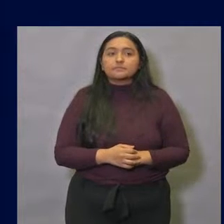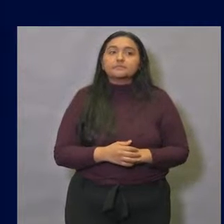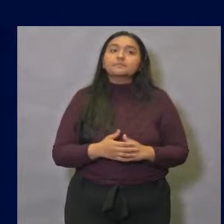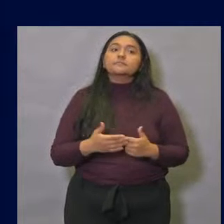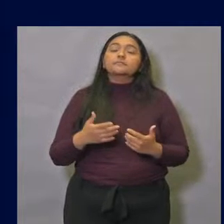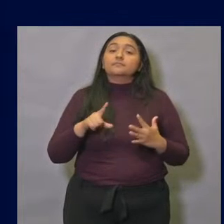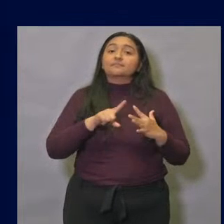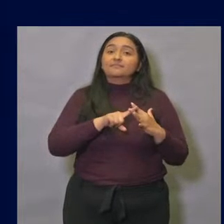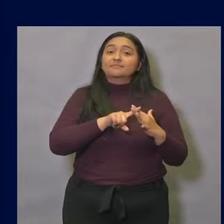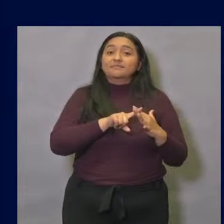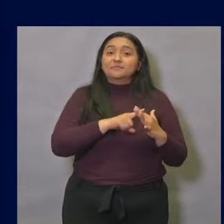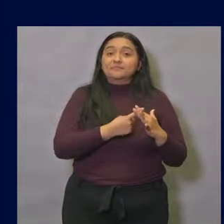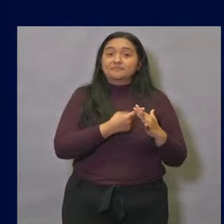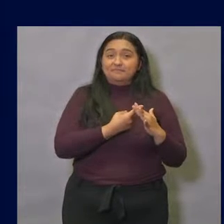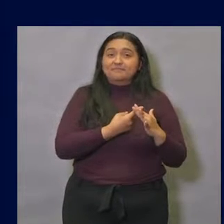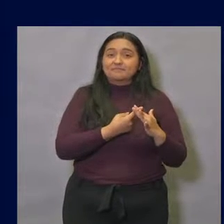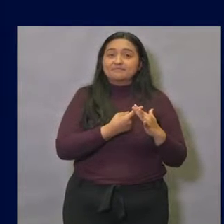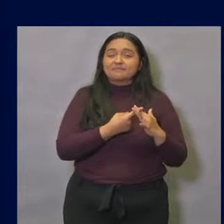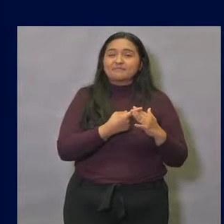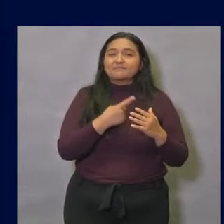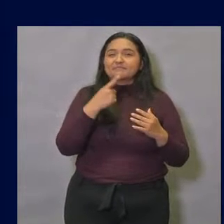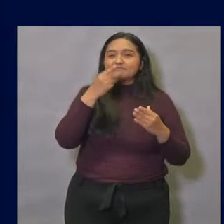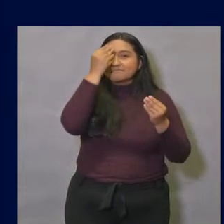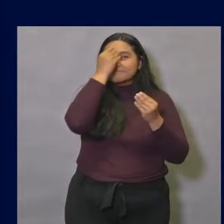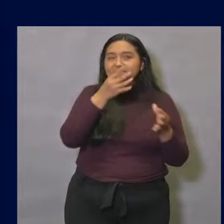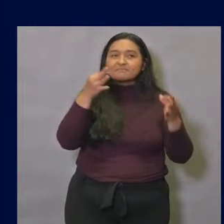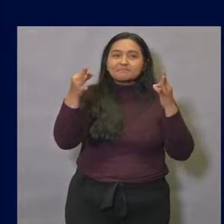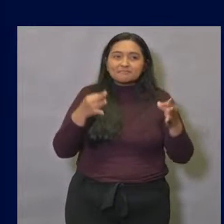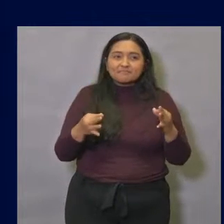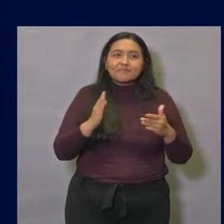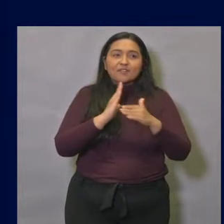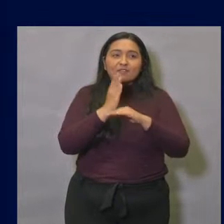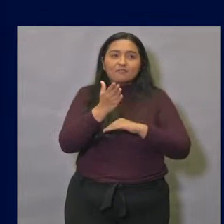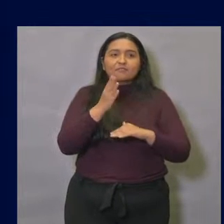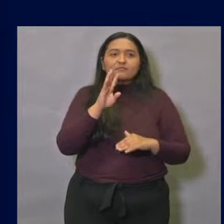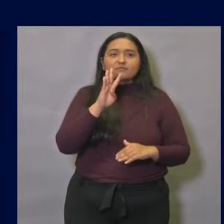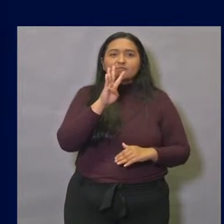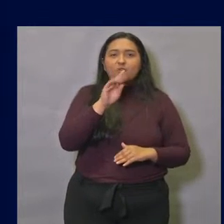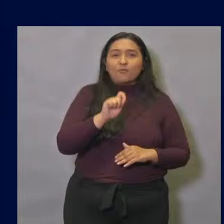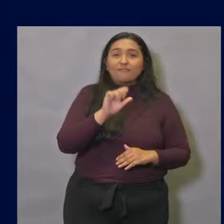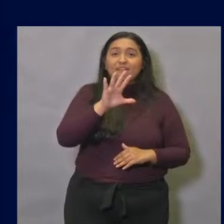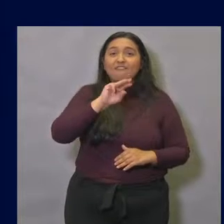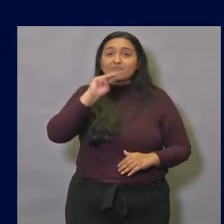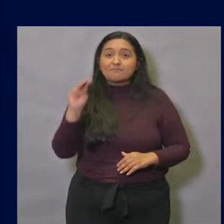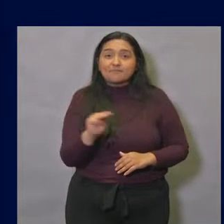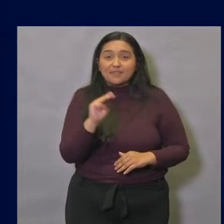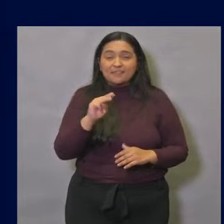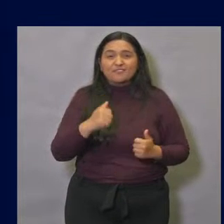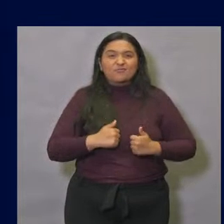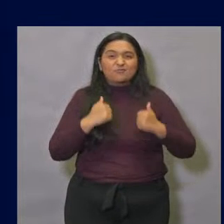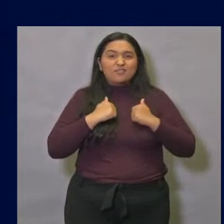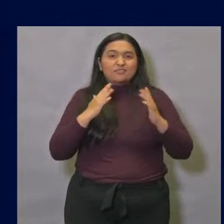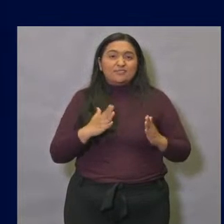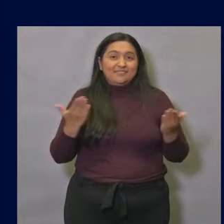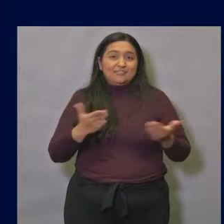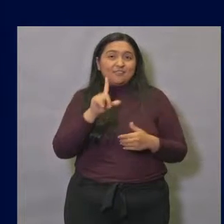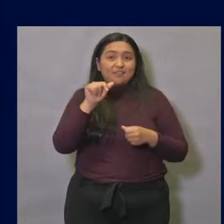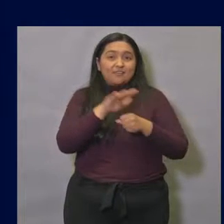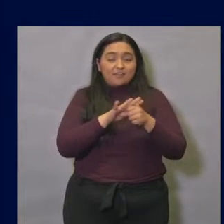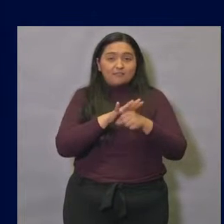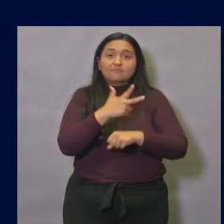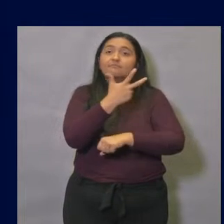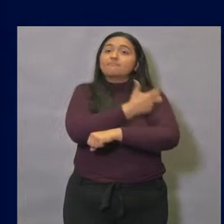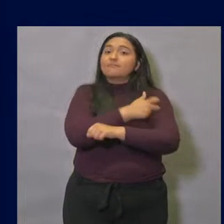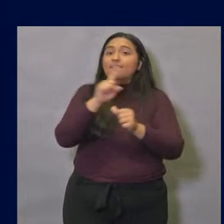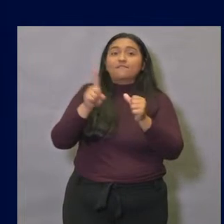presentación mencionamos que casi 4,5 millones de residentes del condado de Los Ángeles habían recibido una primera dosis de la